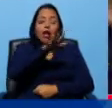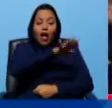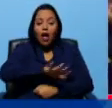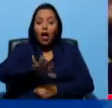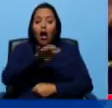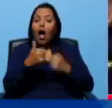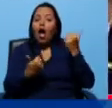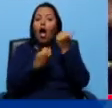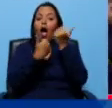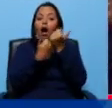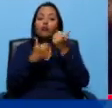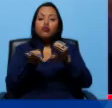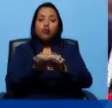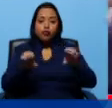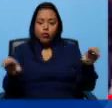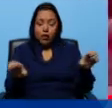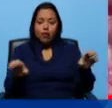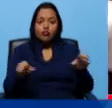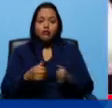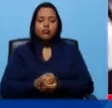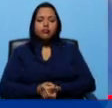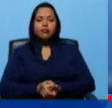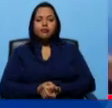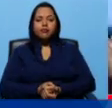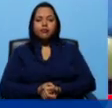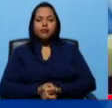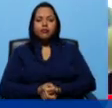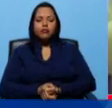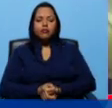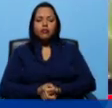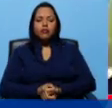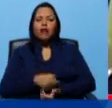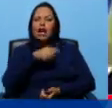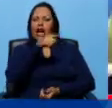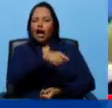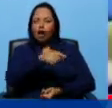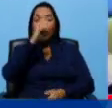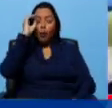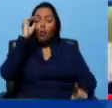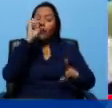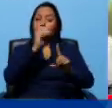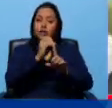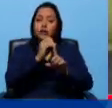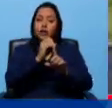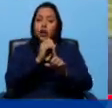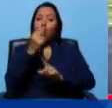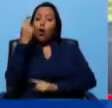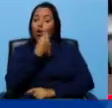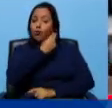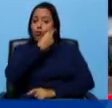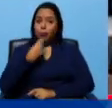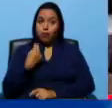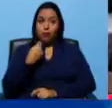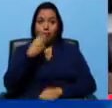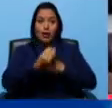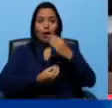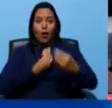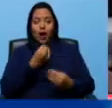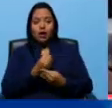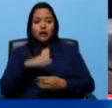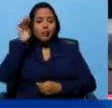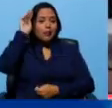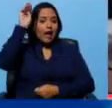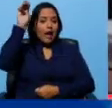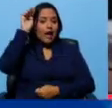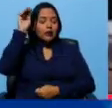apostando a la educación, apoyando a la educación. Y eso forma parte de los desafíos, de los compromisos que tenemos los